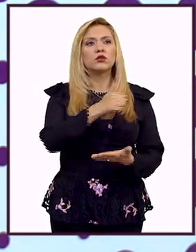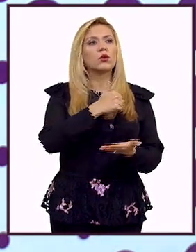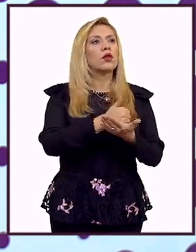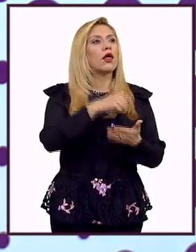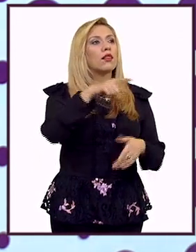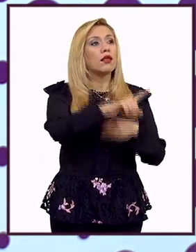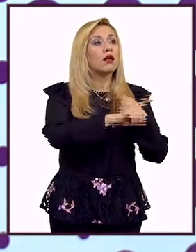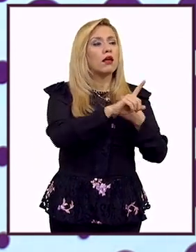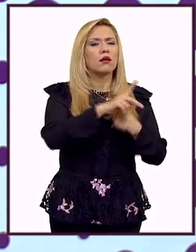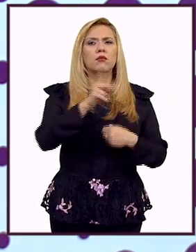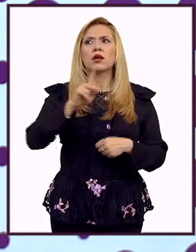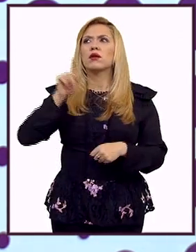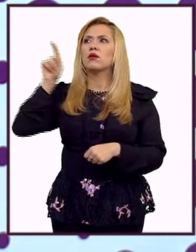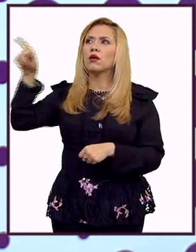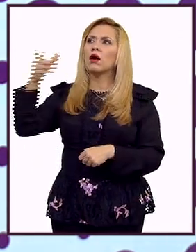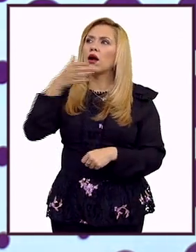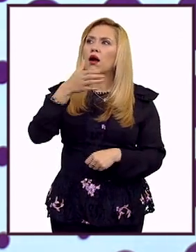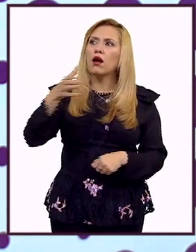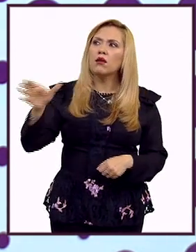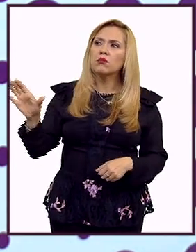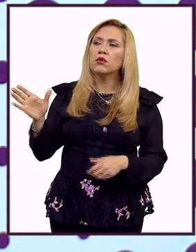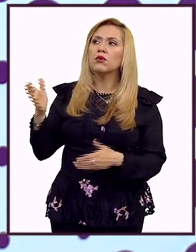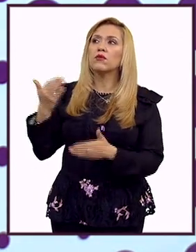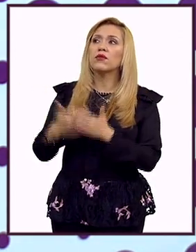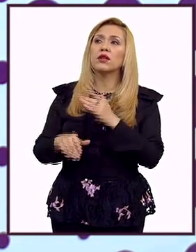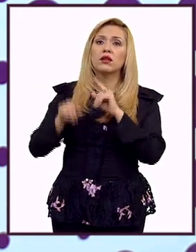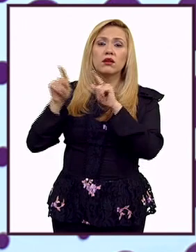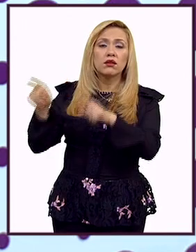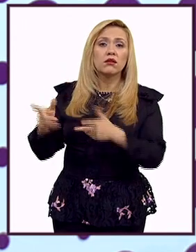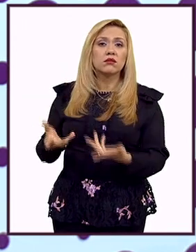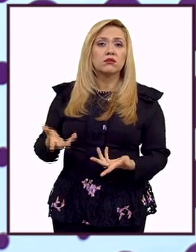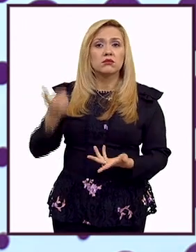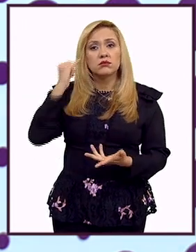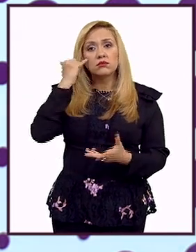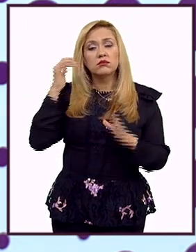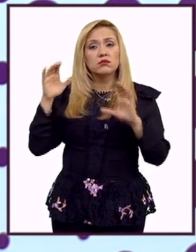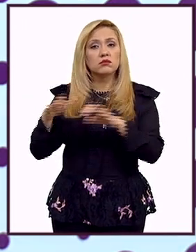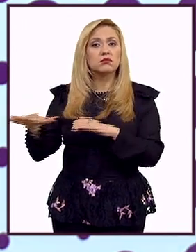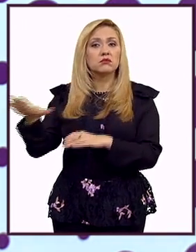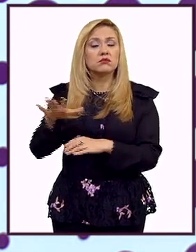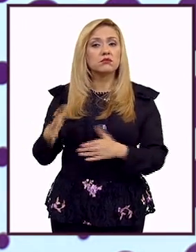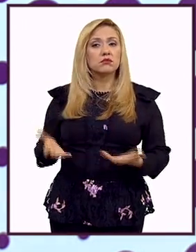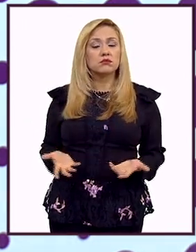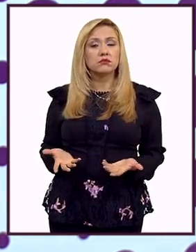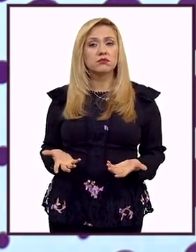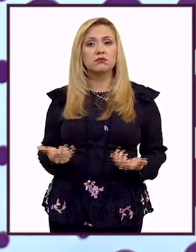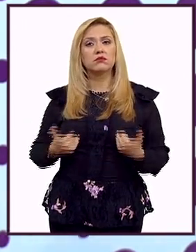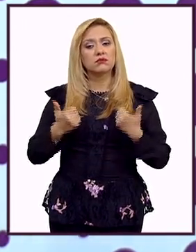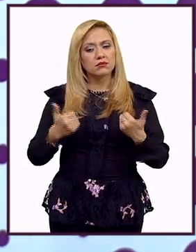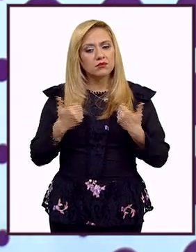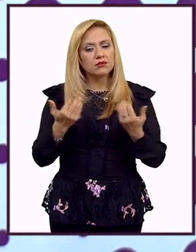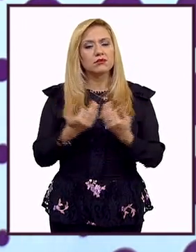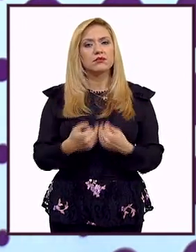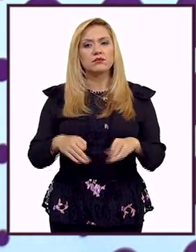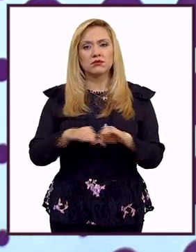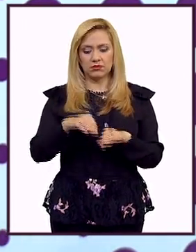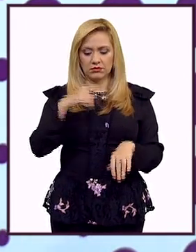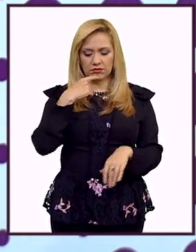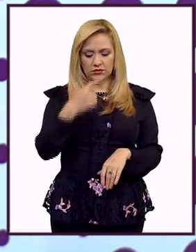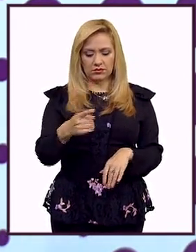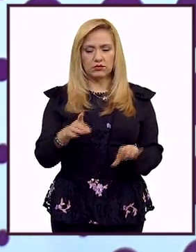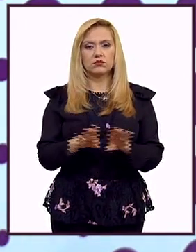algo llega a las zonas rurales y más en las zonas indígenas. Y creo que los jóvenes es importante, pues si hablamos mucho del